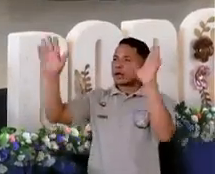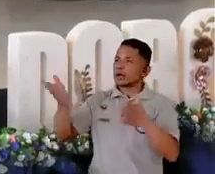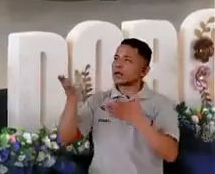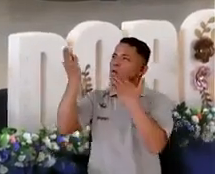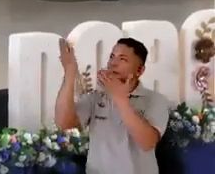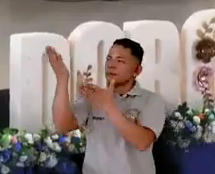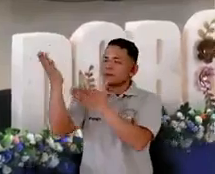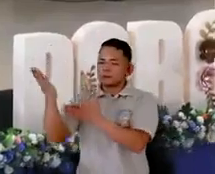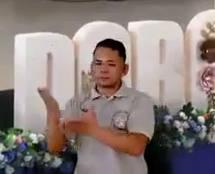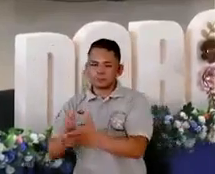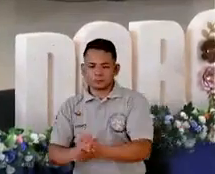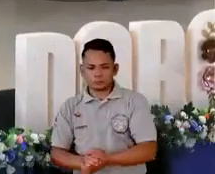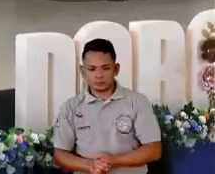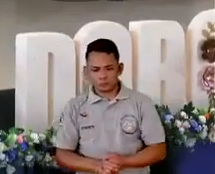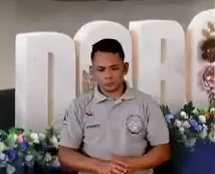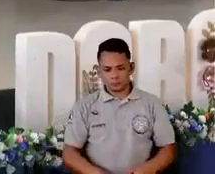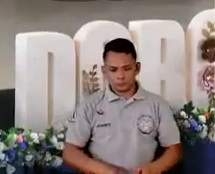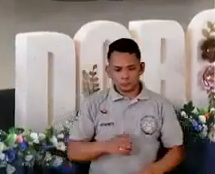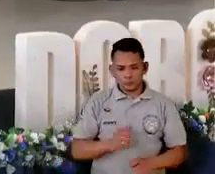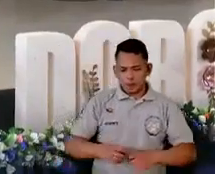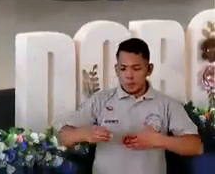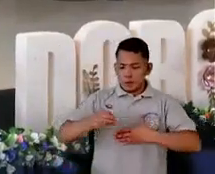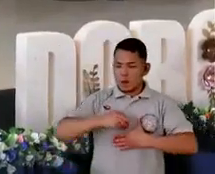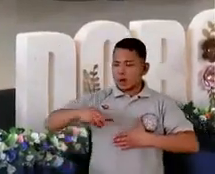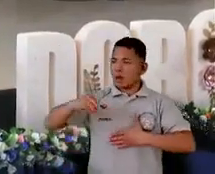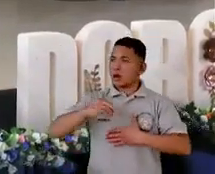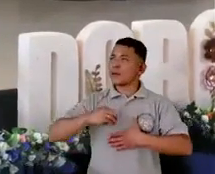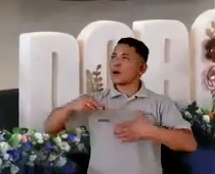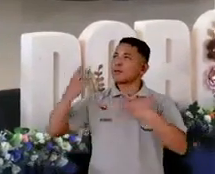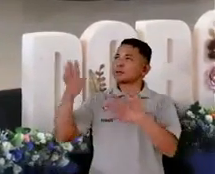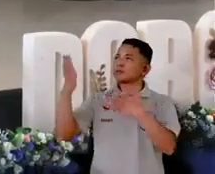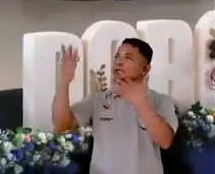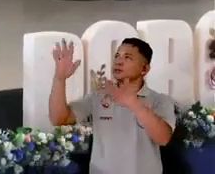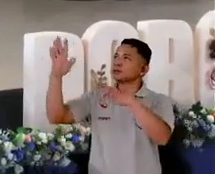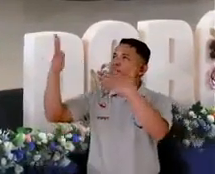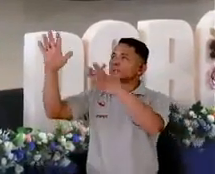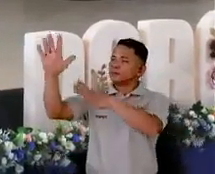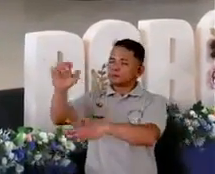Gloria a Él, mi alma te alaba,